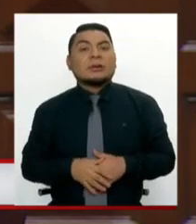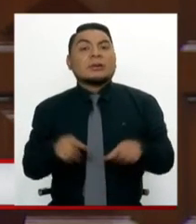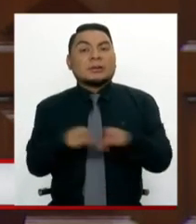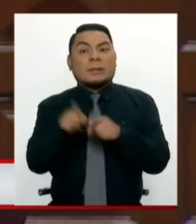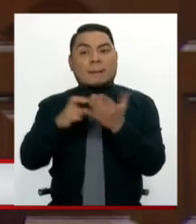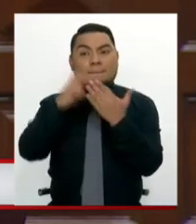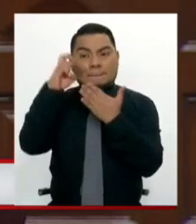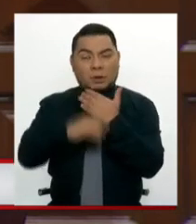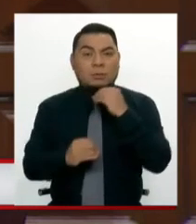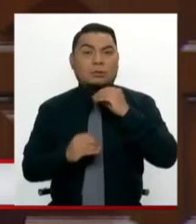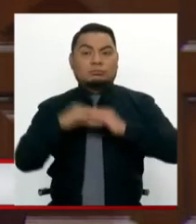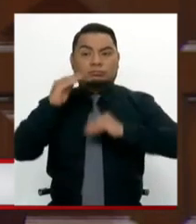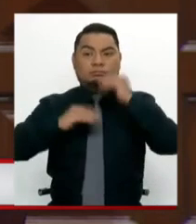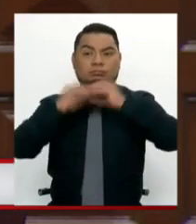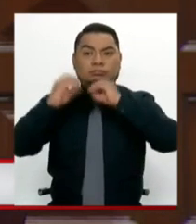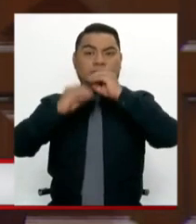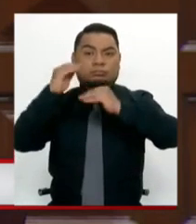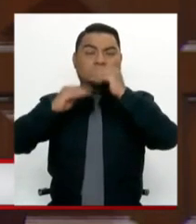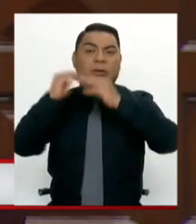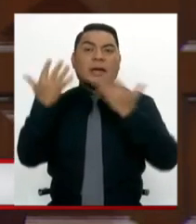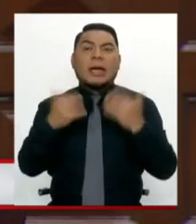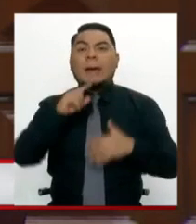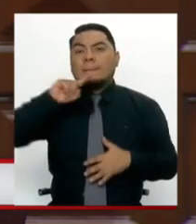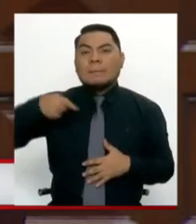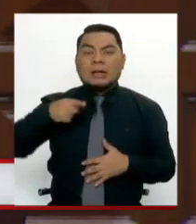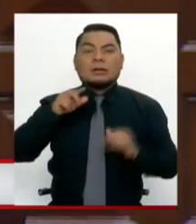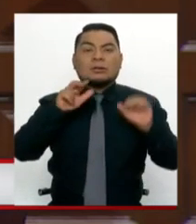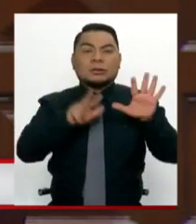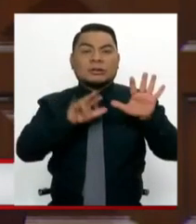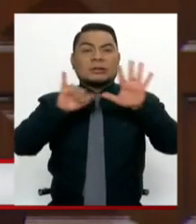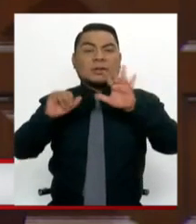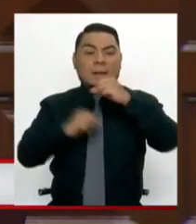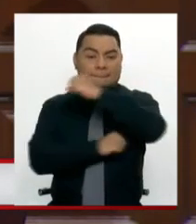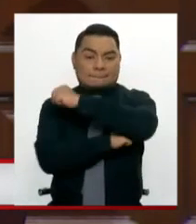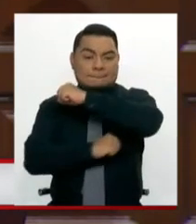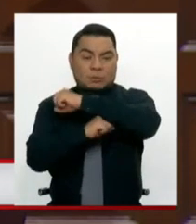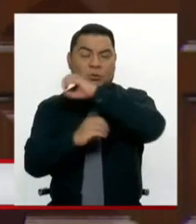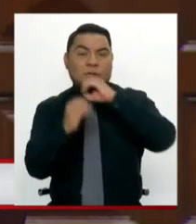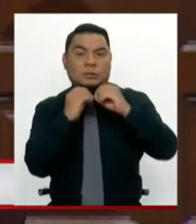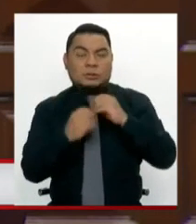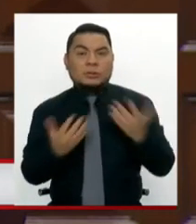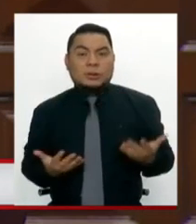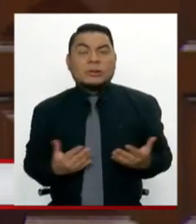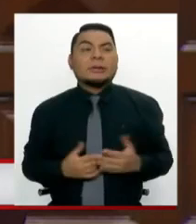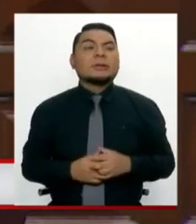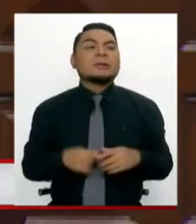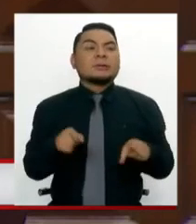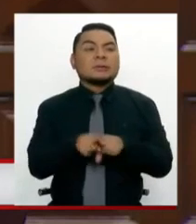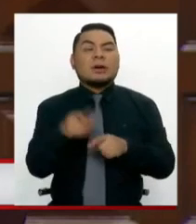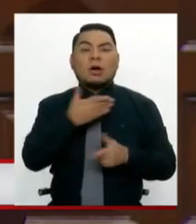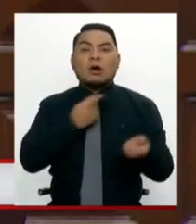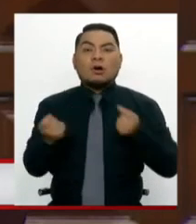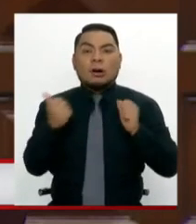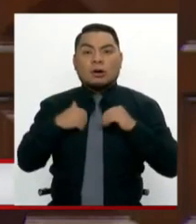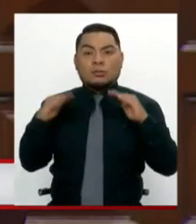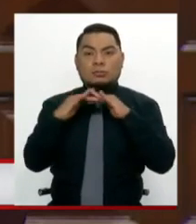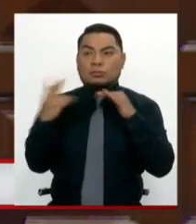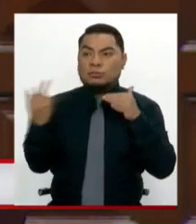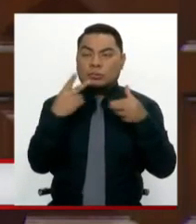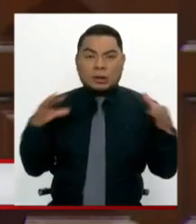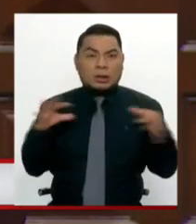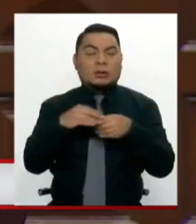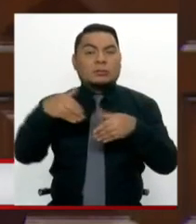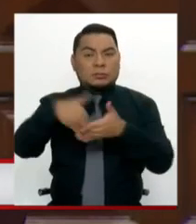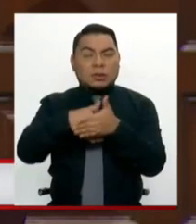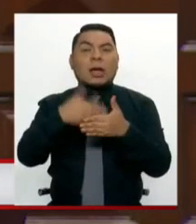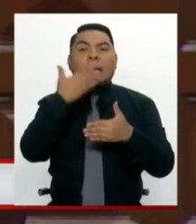el programa para la construcción de 1.086 puentes de menores luces con los gobiernos locales para